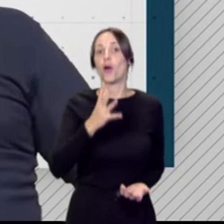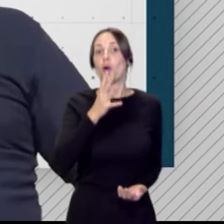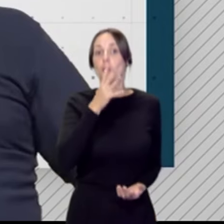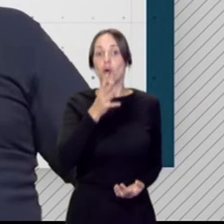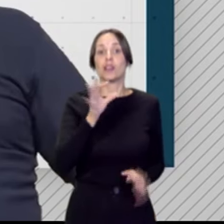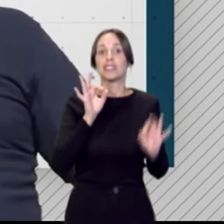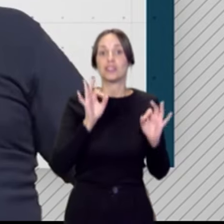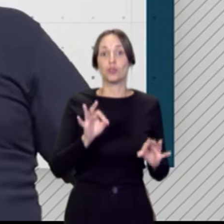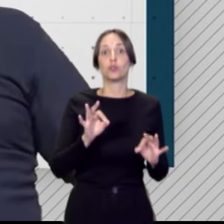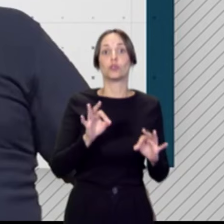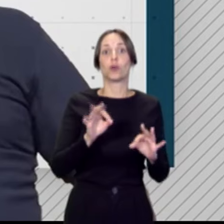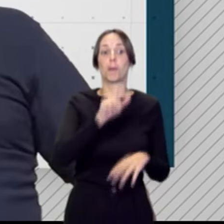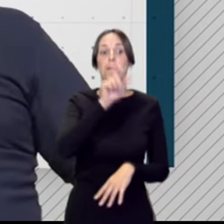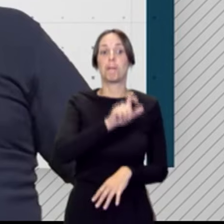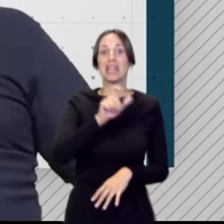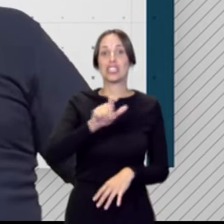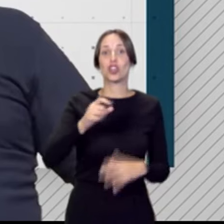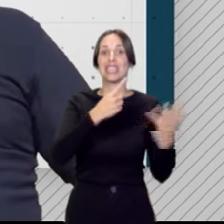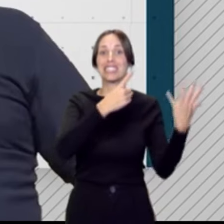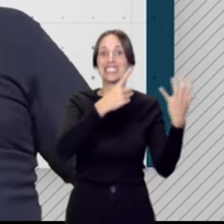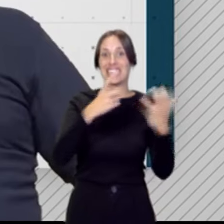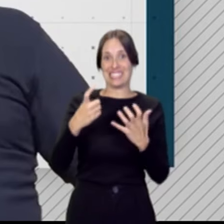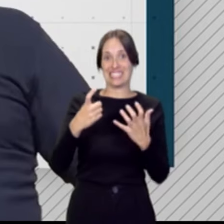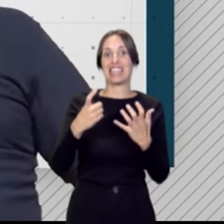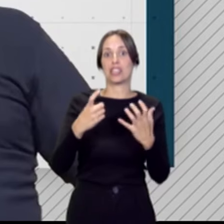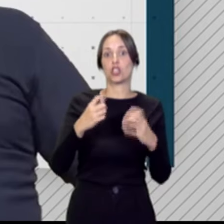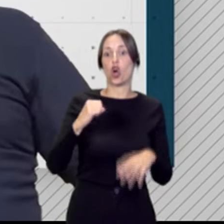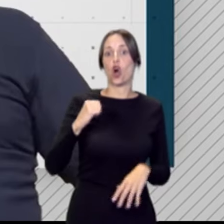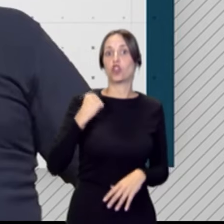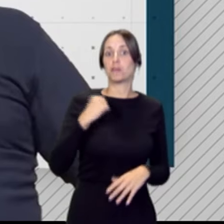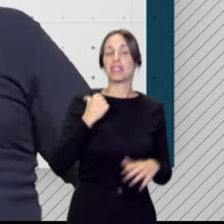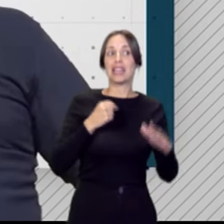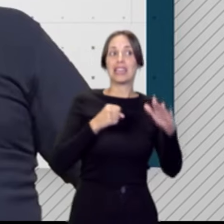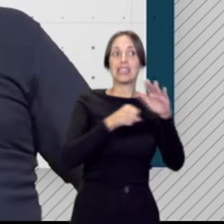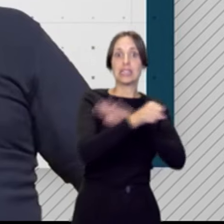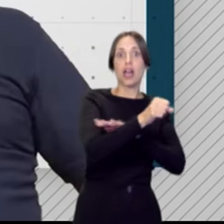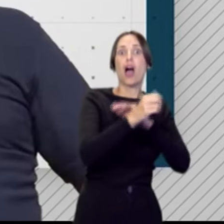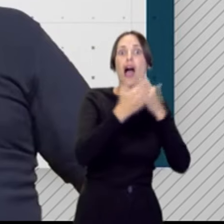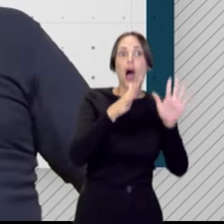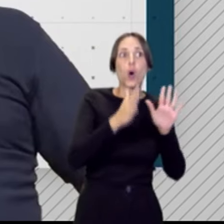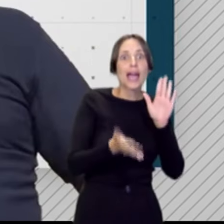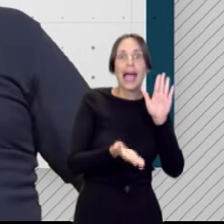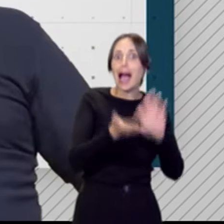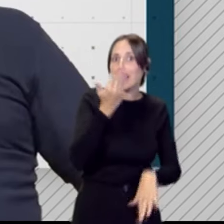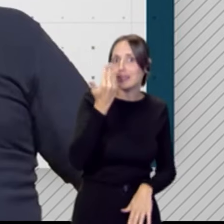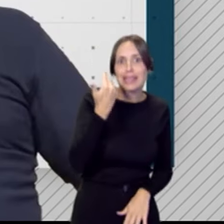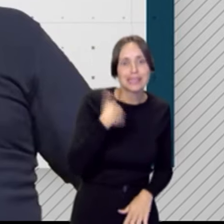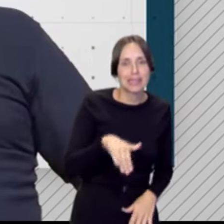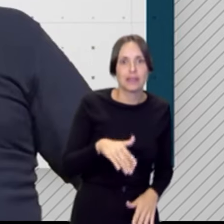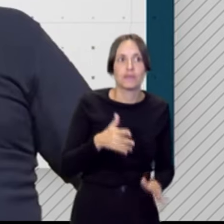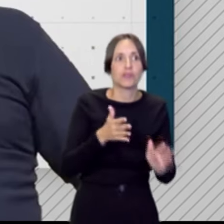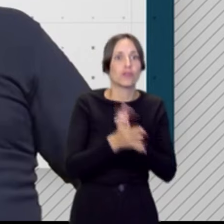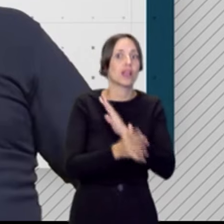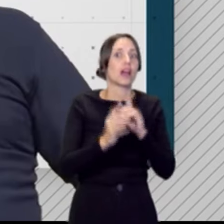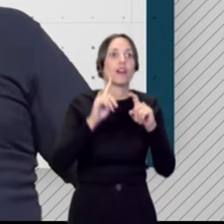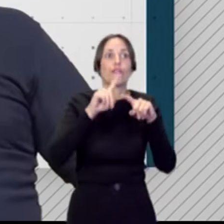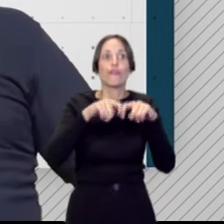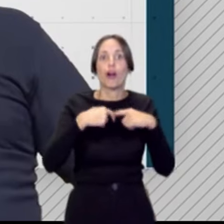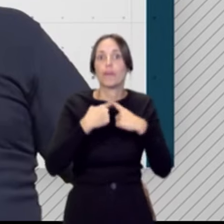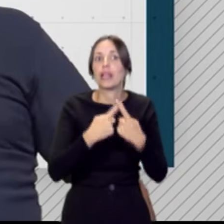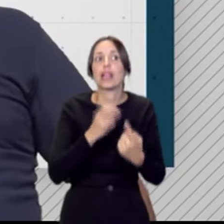camas ocupadas por pacientes que están dados de alta y están declarados en desamparo, o sea,